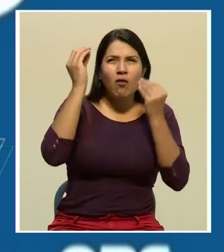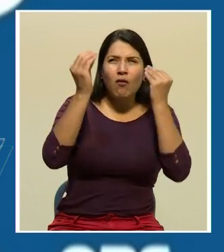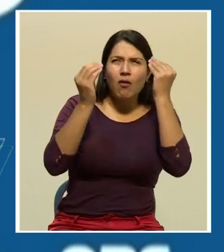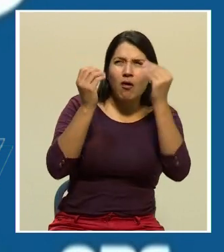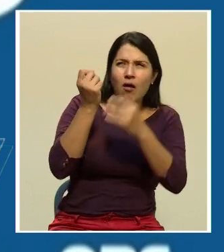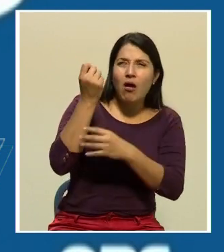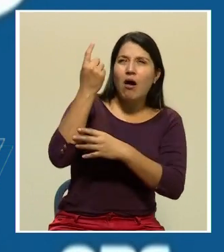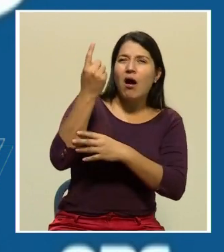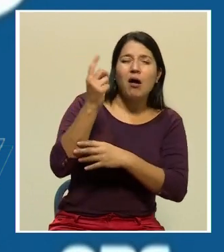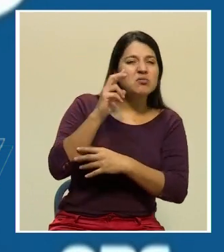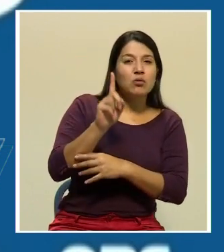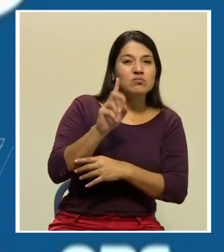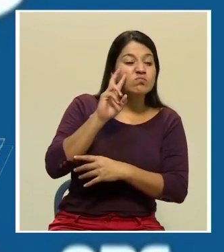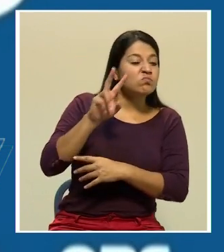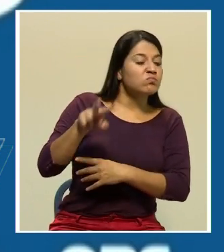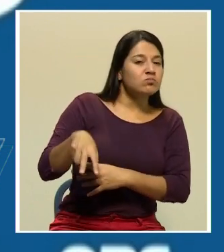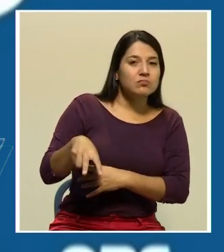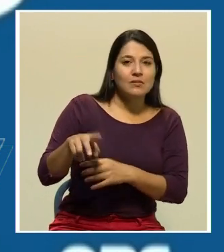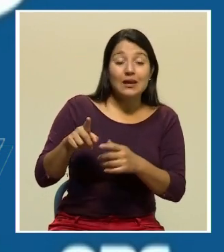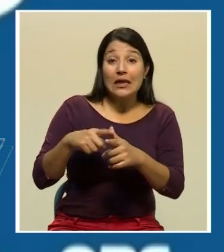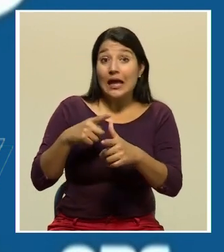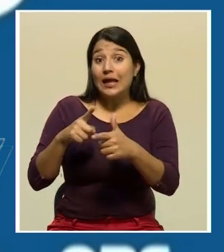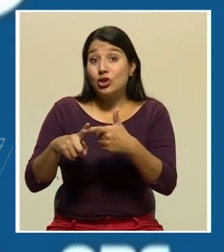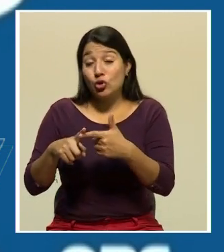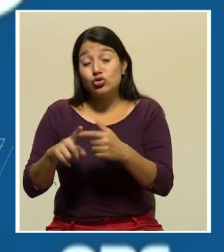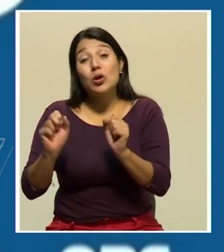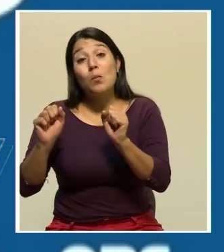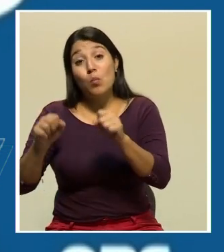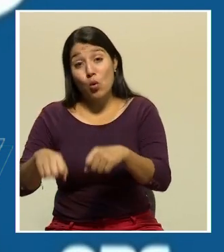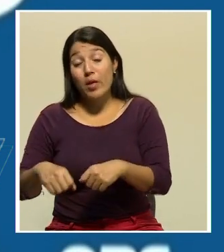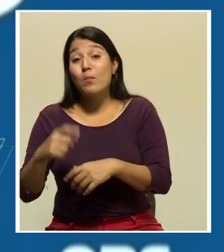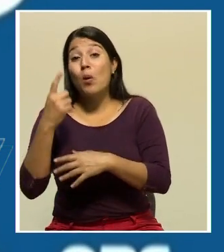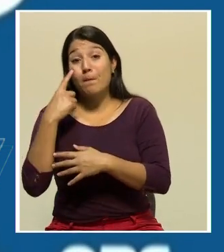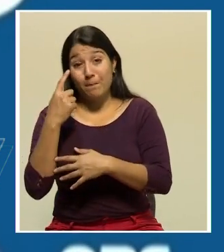extender, entonces vamos a ver que otras áreas pueden